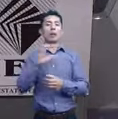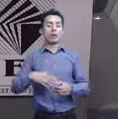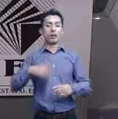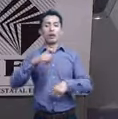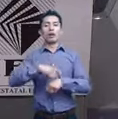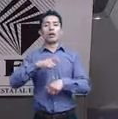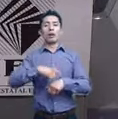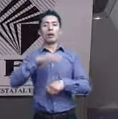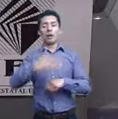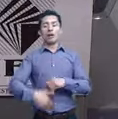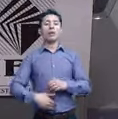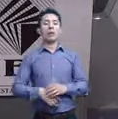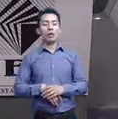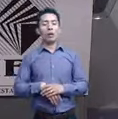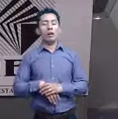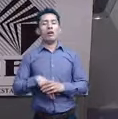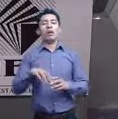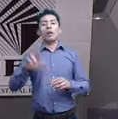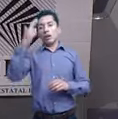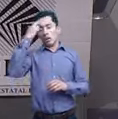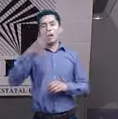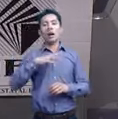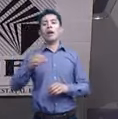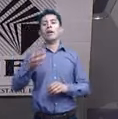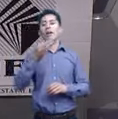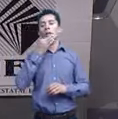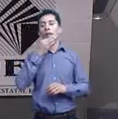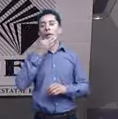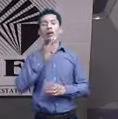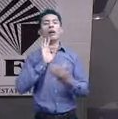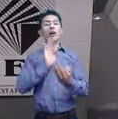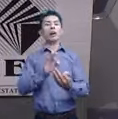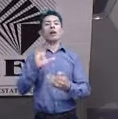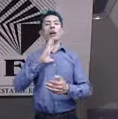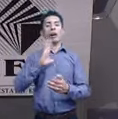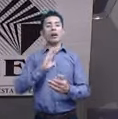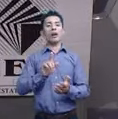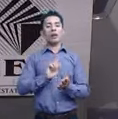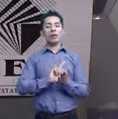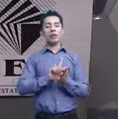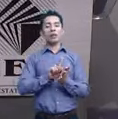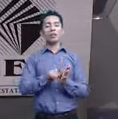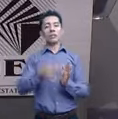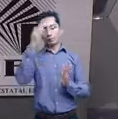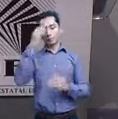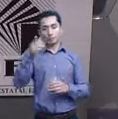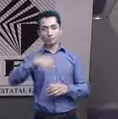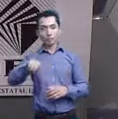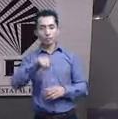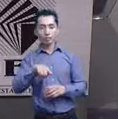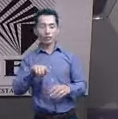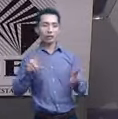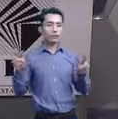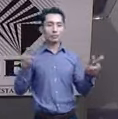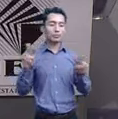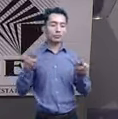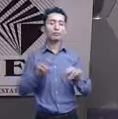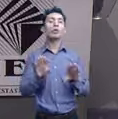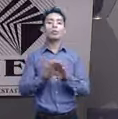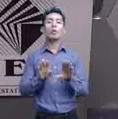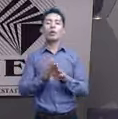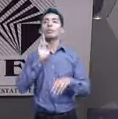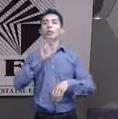le acabó su tiempo. Le recuerdo que tienen un minuto y está enfrente de ustedes el tiempo para que también vayan viendo cómo